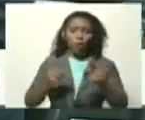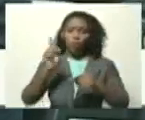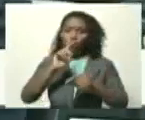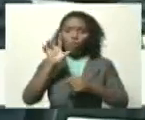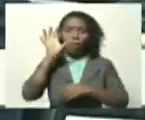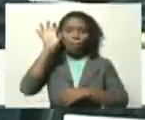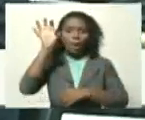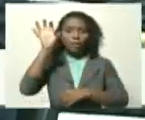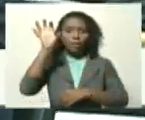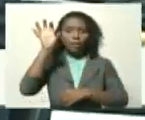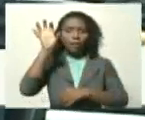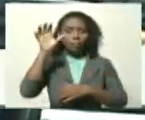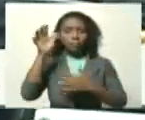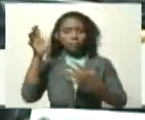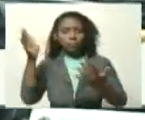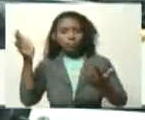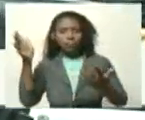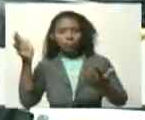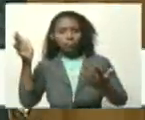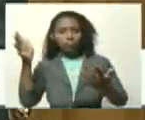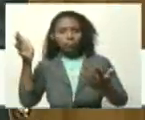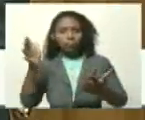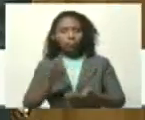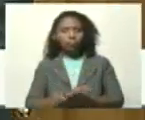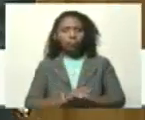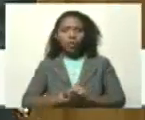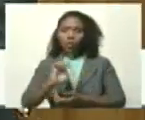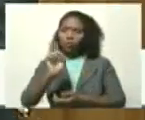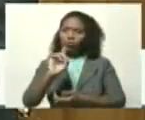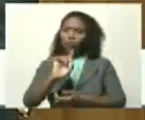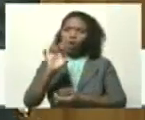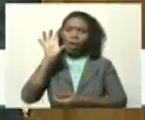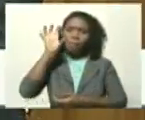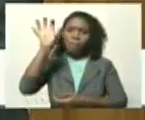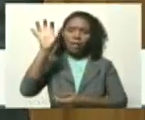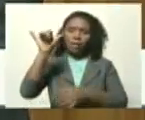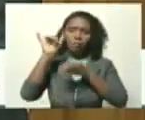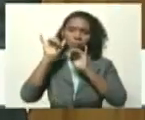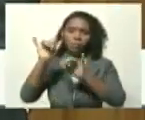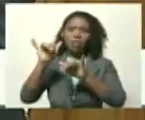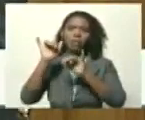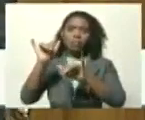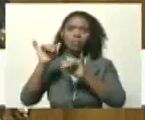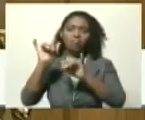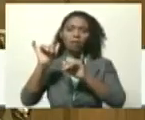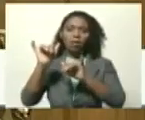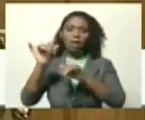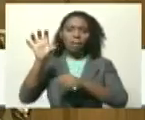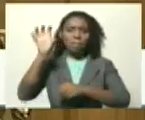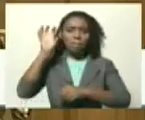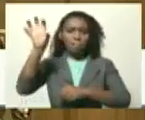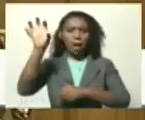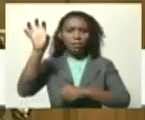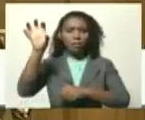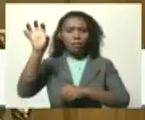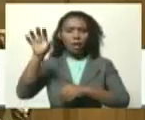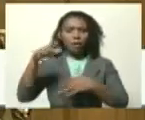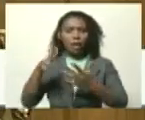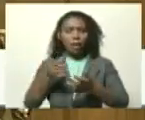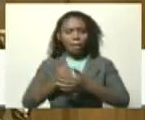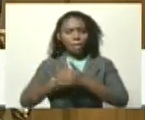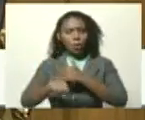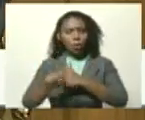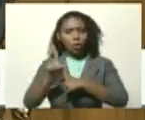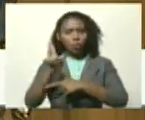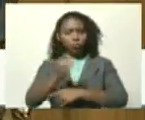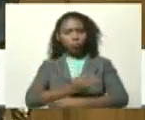patria acaso? ¿No era la patria misma? La patria secular que te nació en